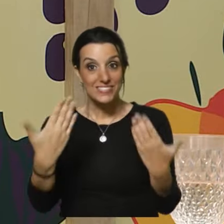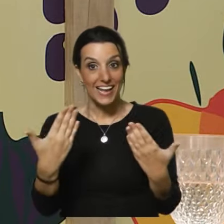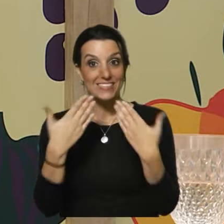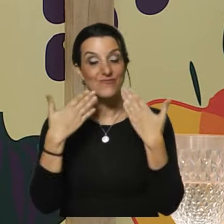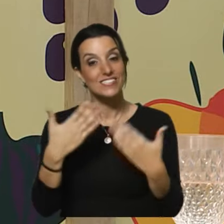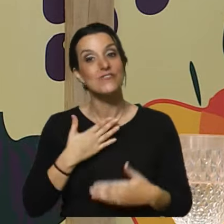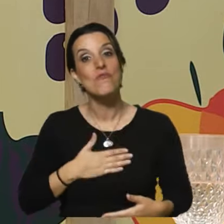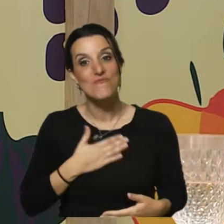El un placer este conocerte